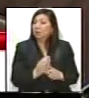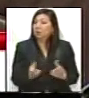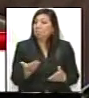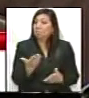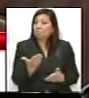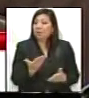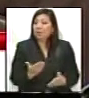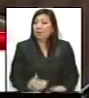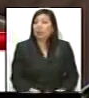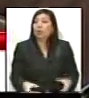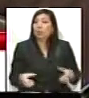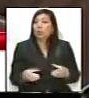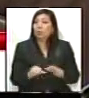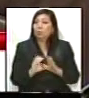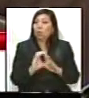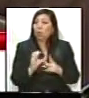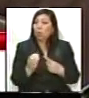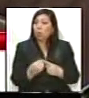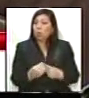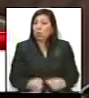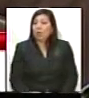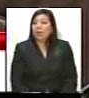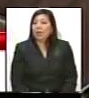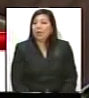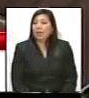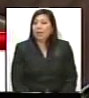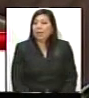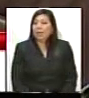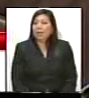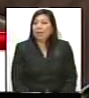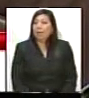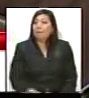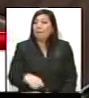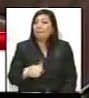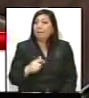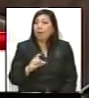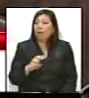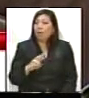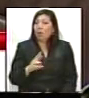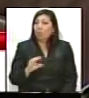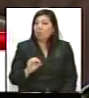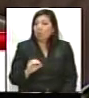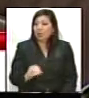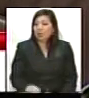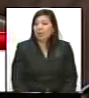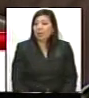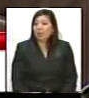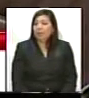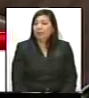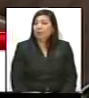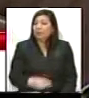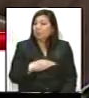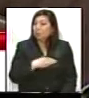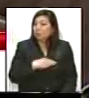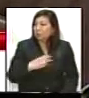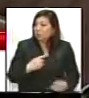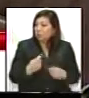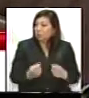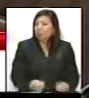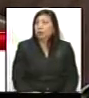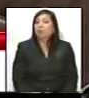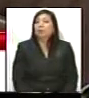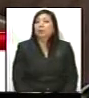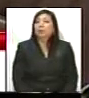pedido del presidente de la comisión de cultura y patrimonio cultural congresista dalmiro palomino para que se considere al ministerio de comercio exterior y turismo